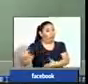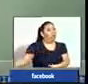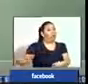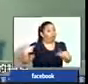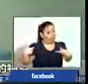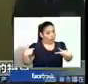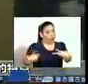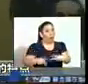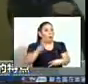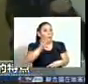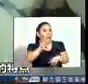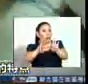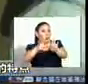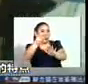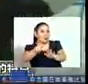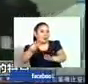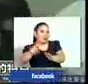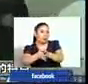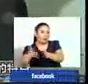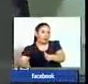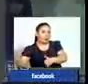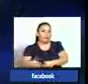aplicarse cada 28 días.